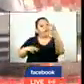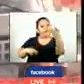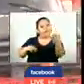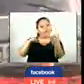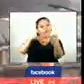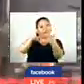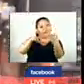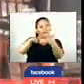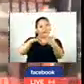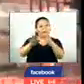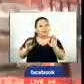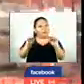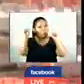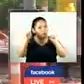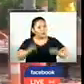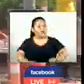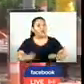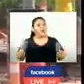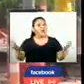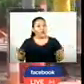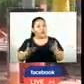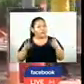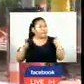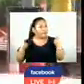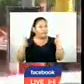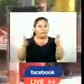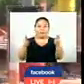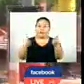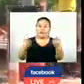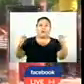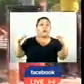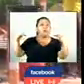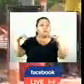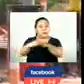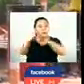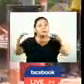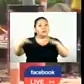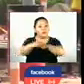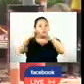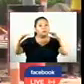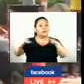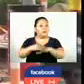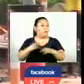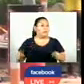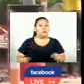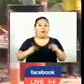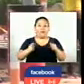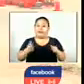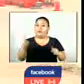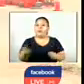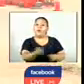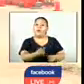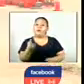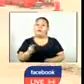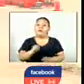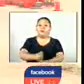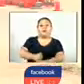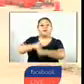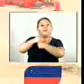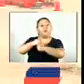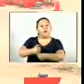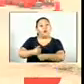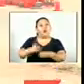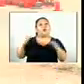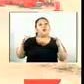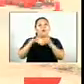importante para poder garantizar la agilidad vehicular y también la seguridad vial de todos los conductores y de los peatones que